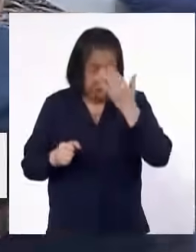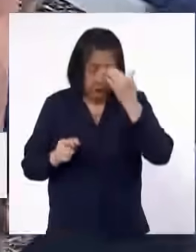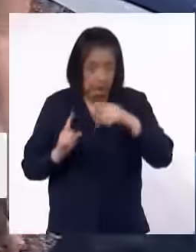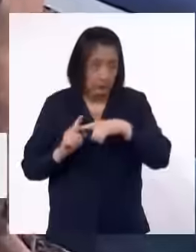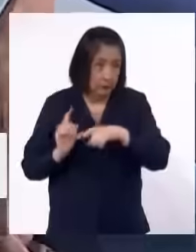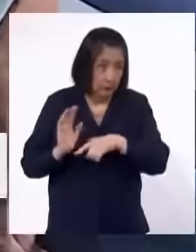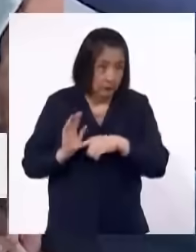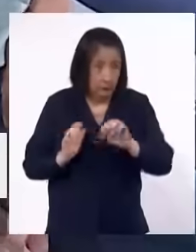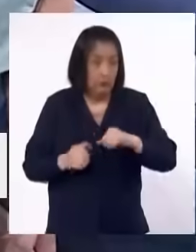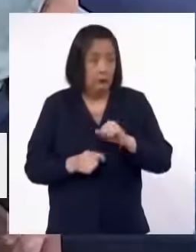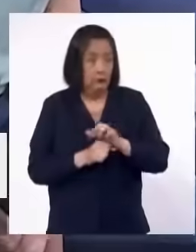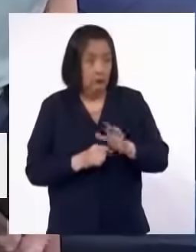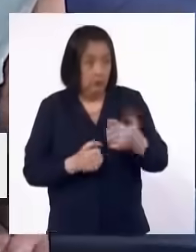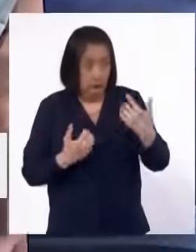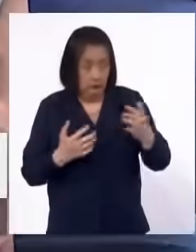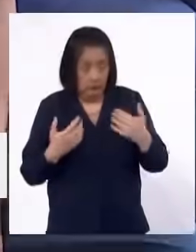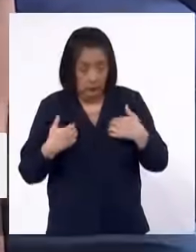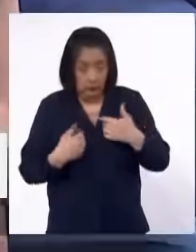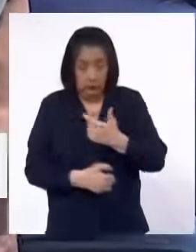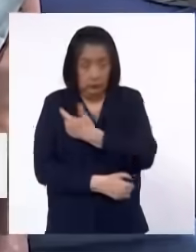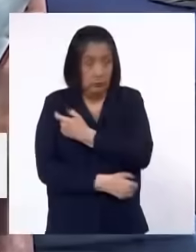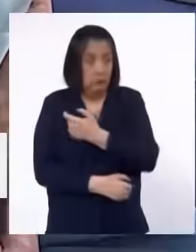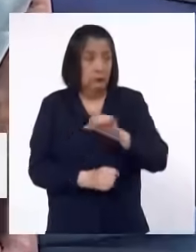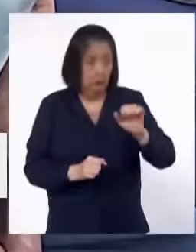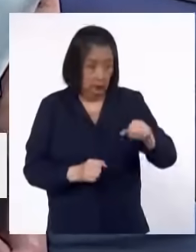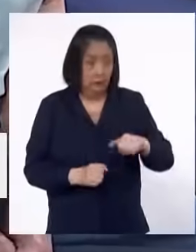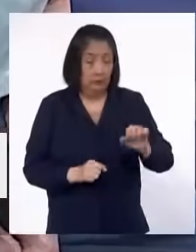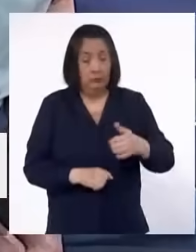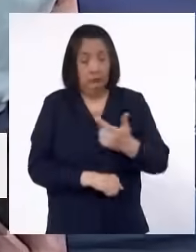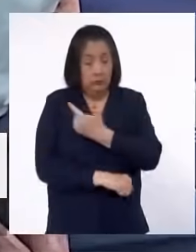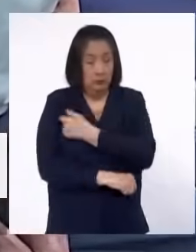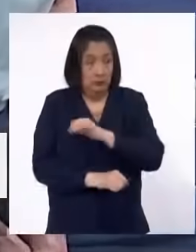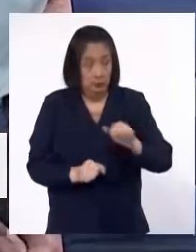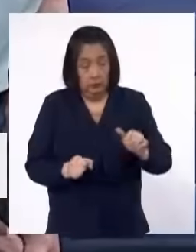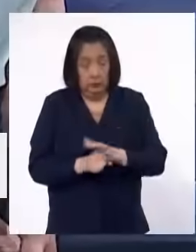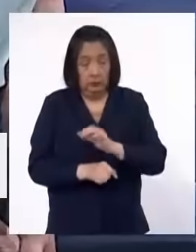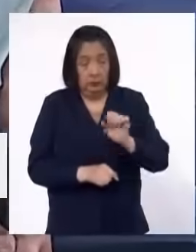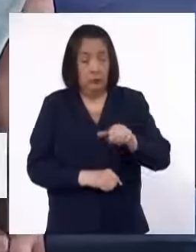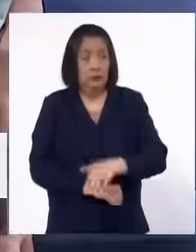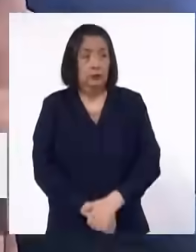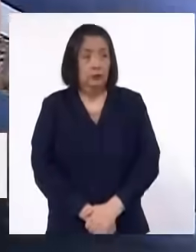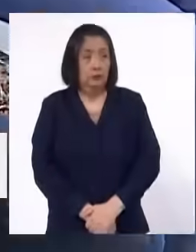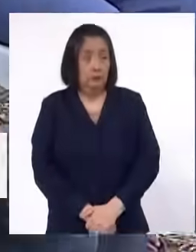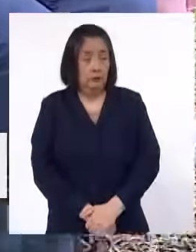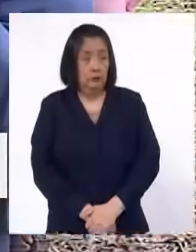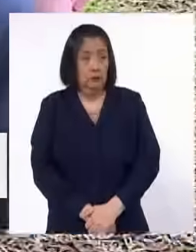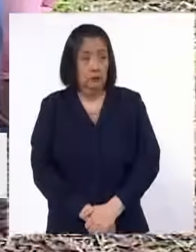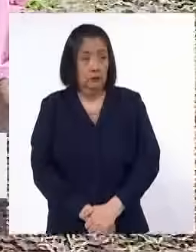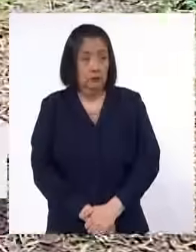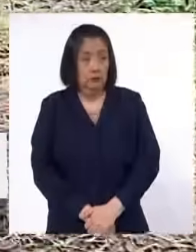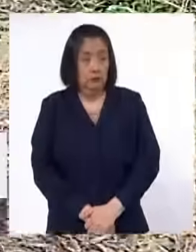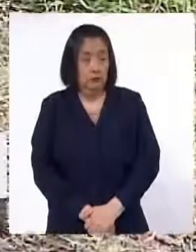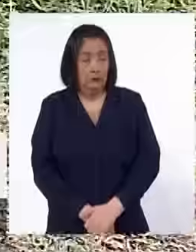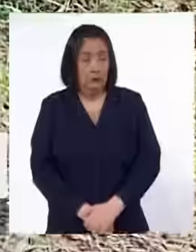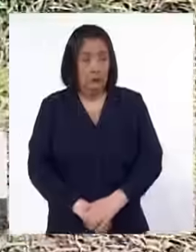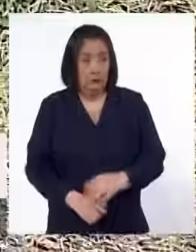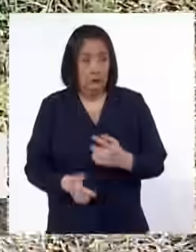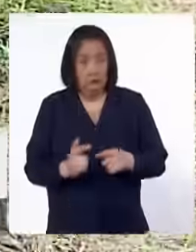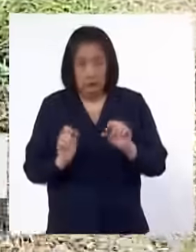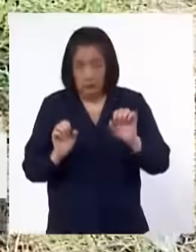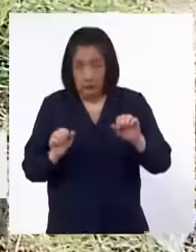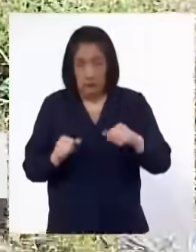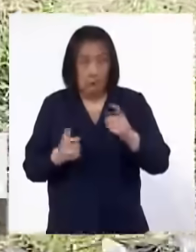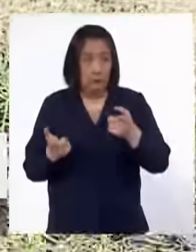Sí. ¿Tiene todas sus vacunas? Sí, tengo todas las vacunas, sí. Sí, tengo todas las vacunas. Prevenir con las